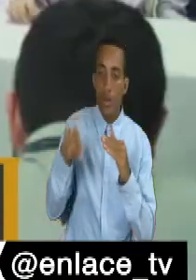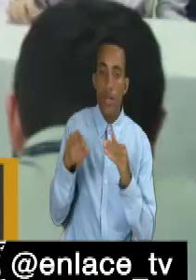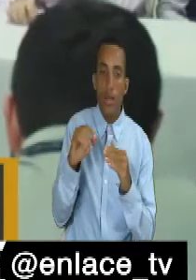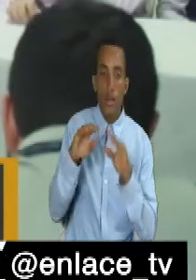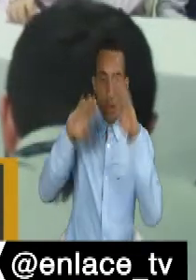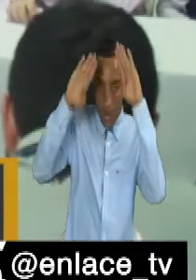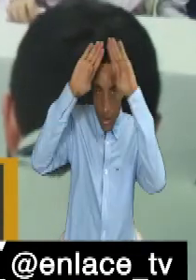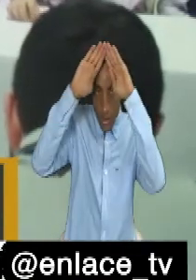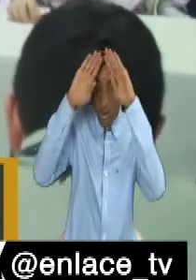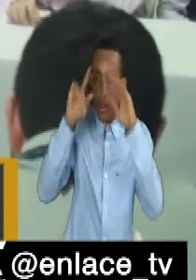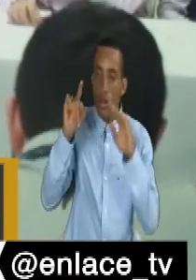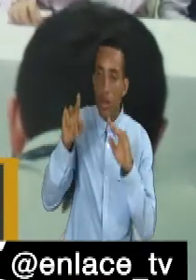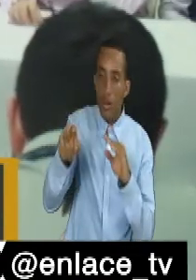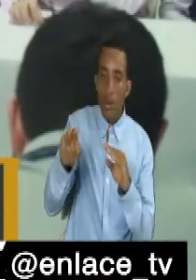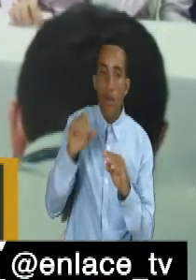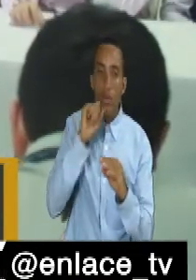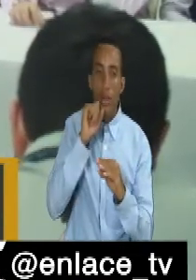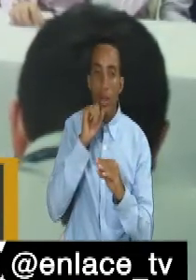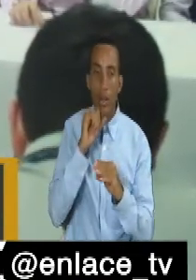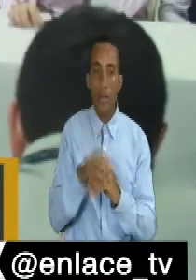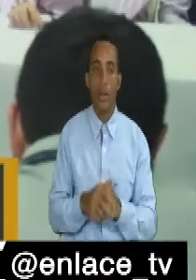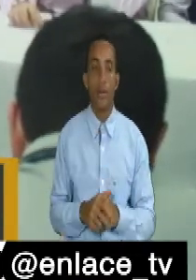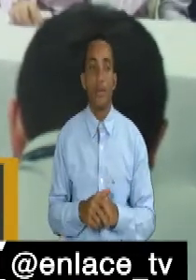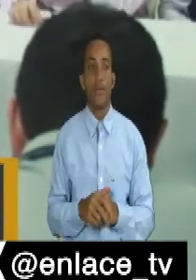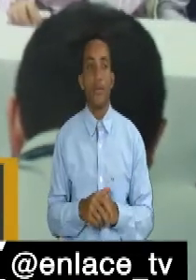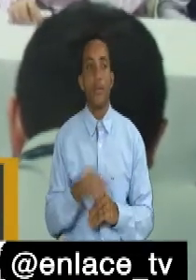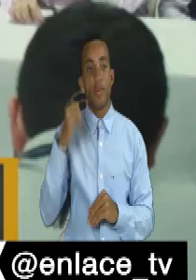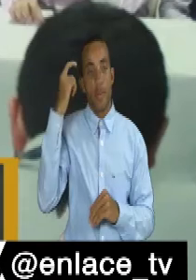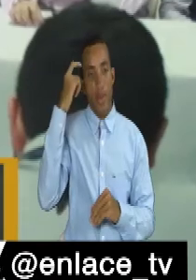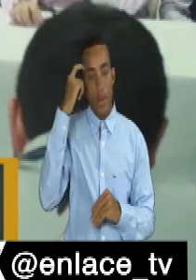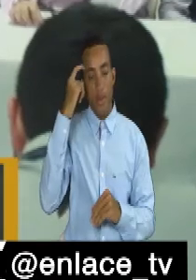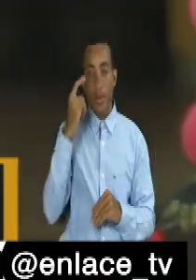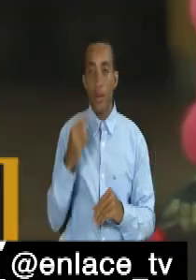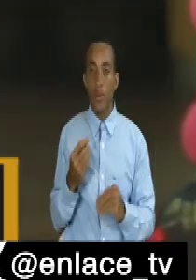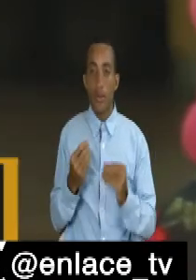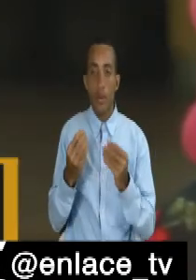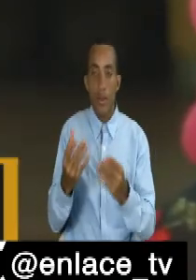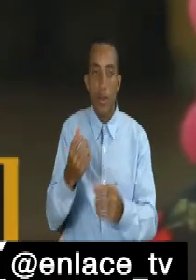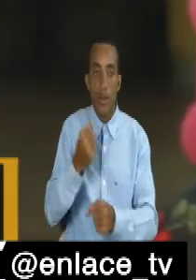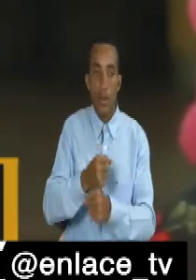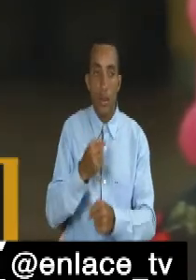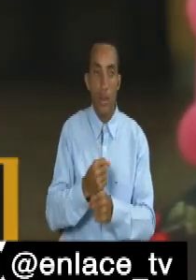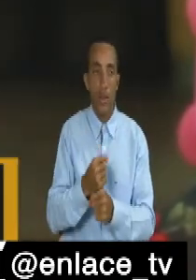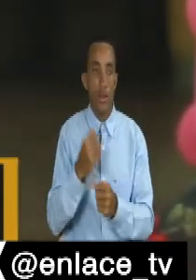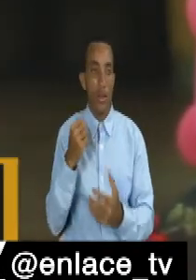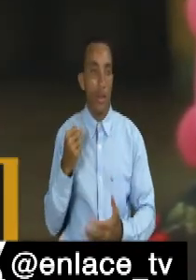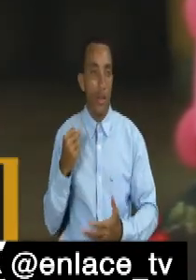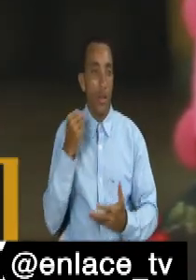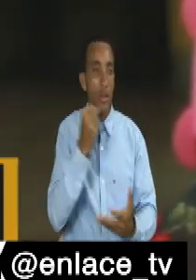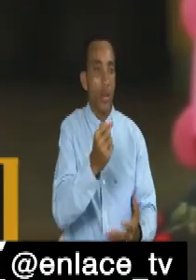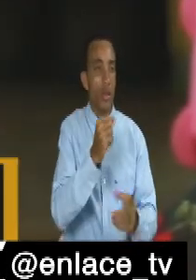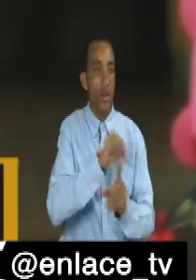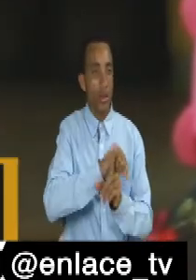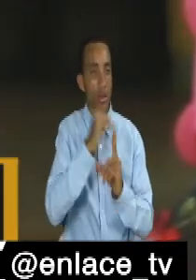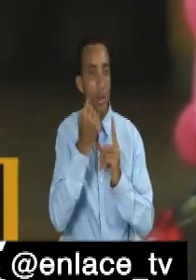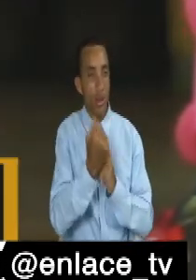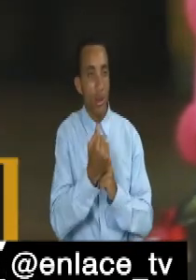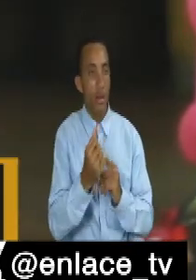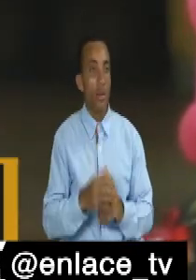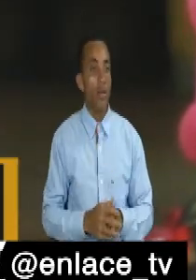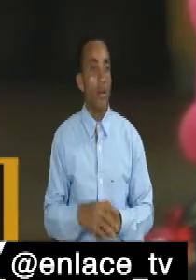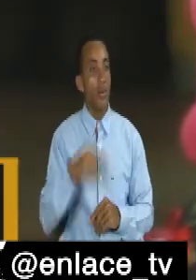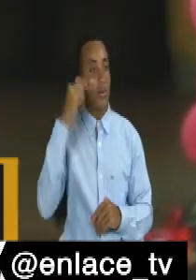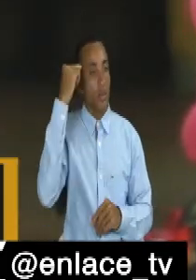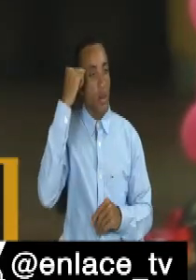extensivo al departamento de Santander. Pero pienso que dar un empleo es también inversión social, así no se vea como tal.